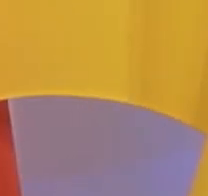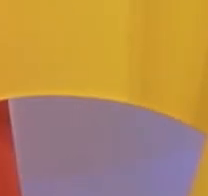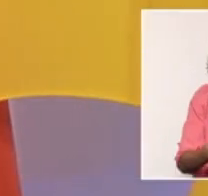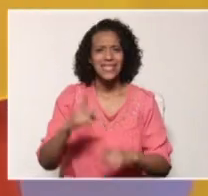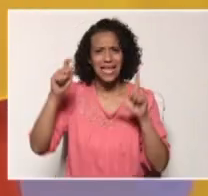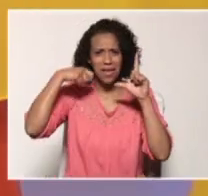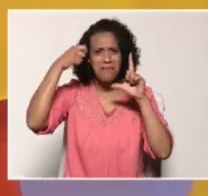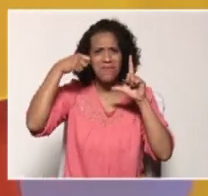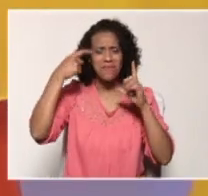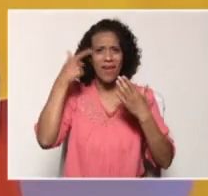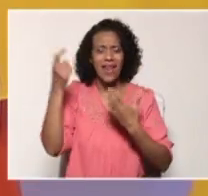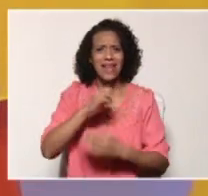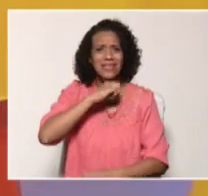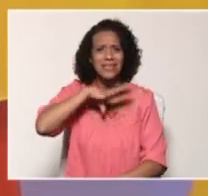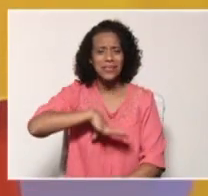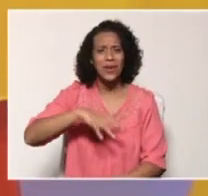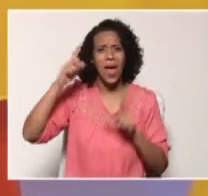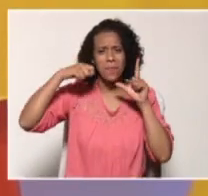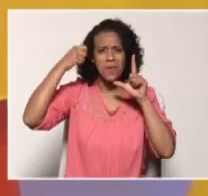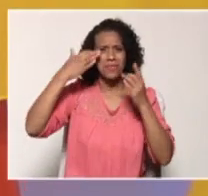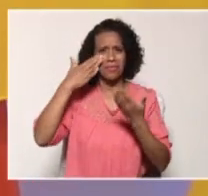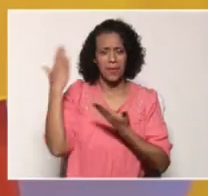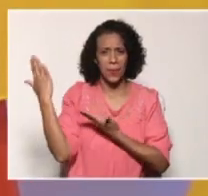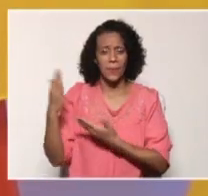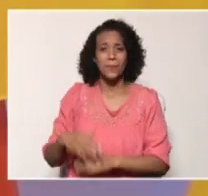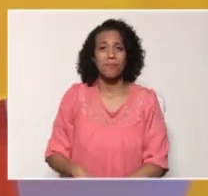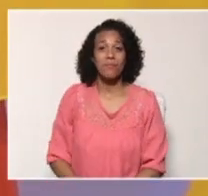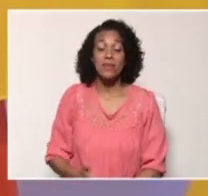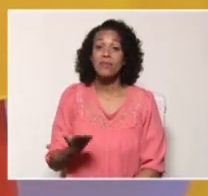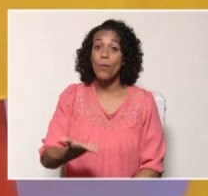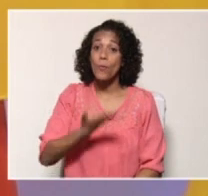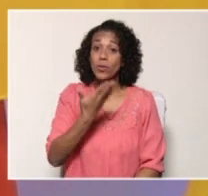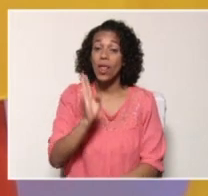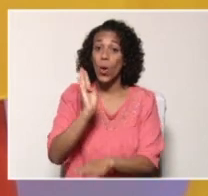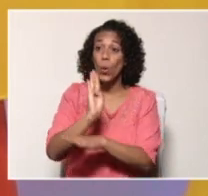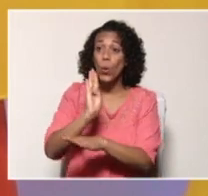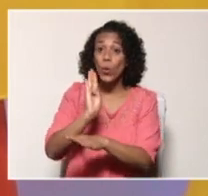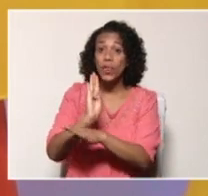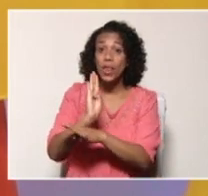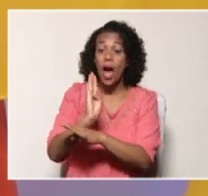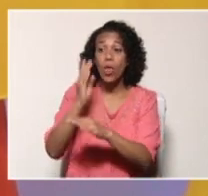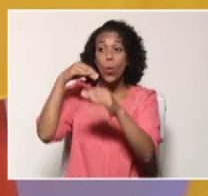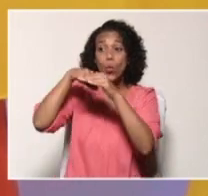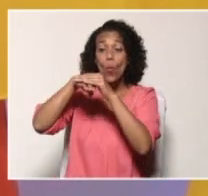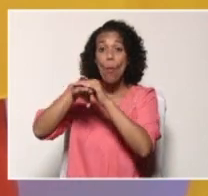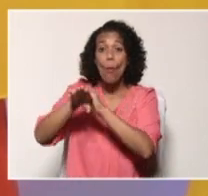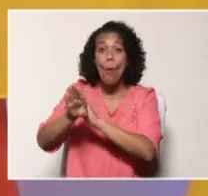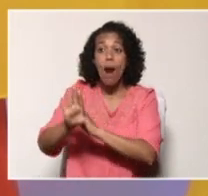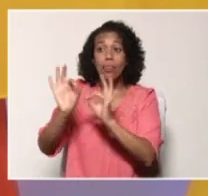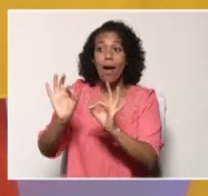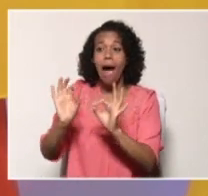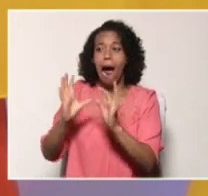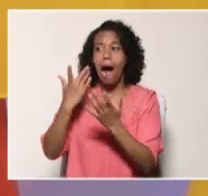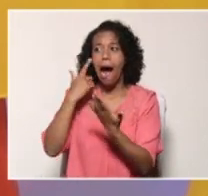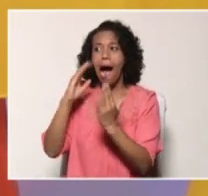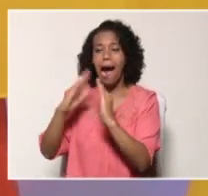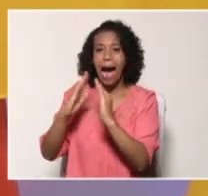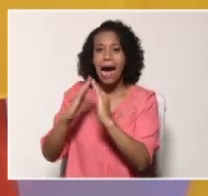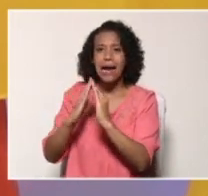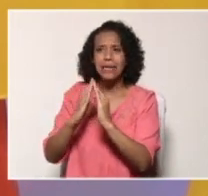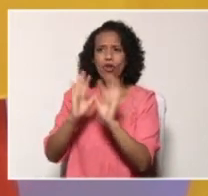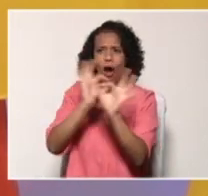Interesante la historia que acabamos de ver. Es importante que nosotros podamos desarrollar en casa